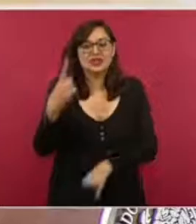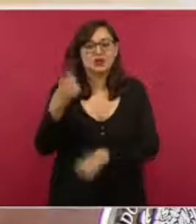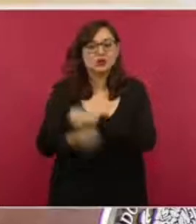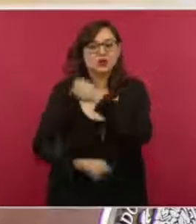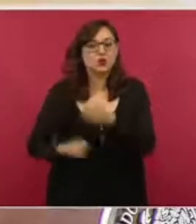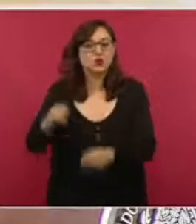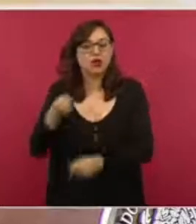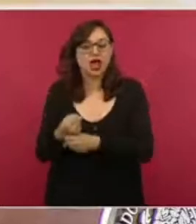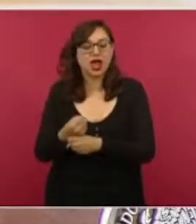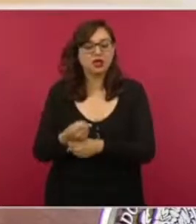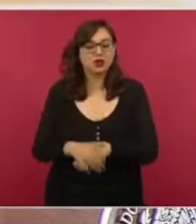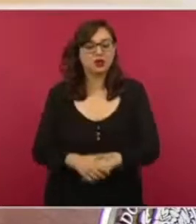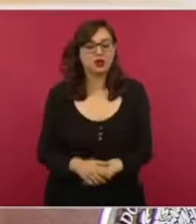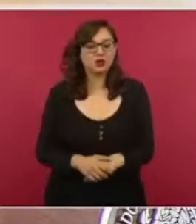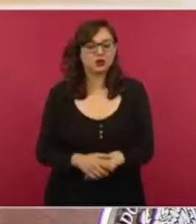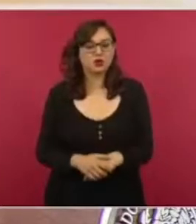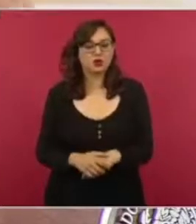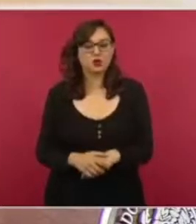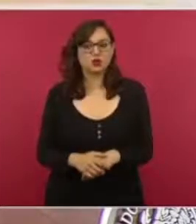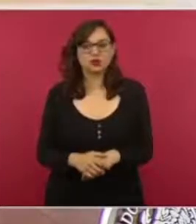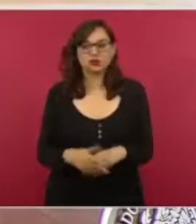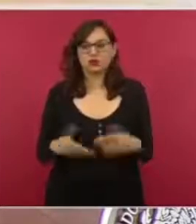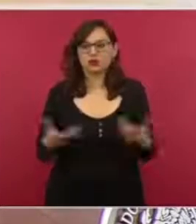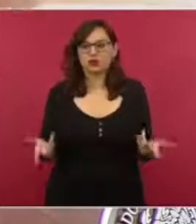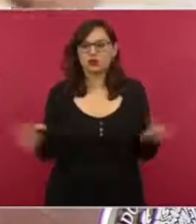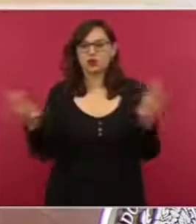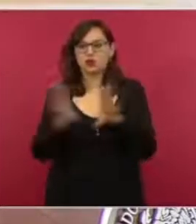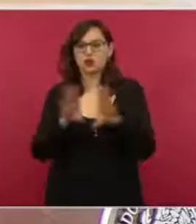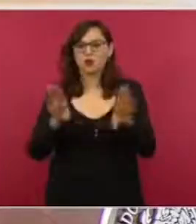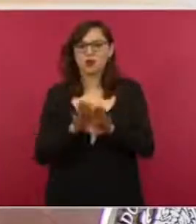el presidente. Imagínense la inestabilidad